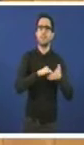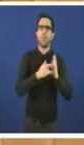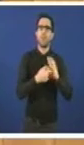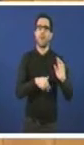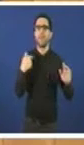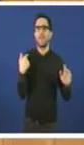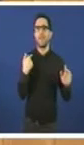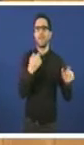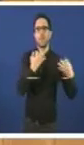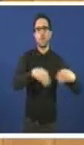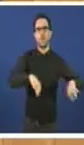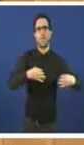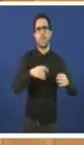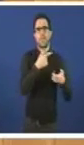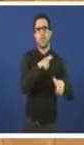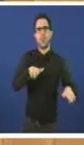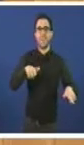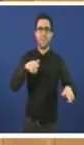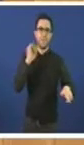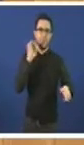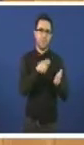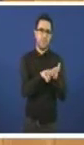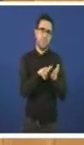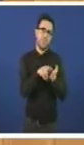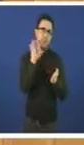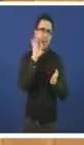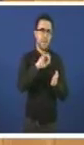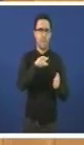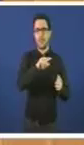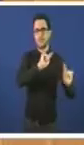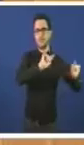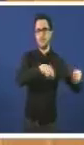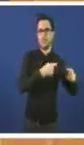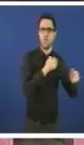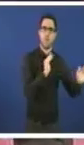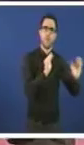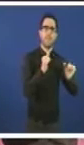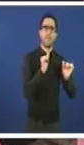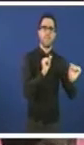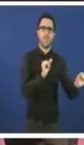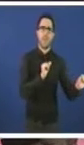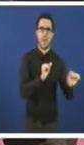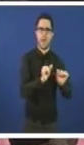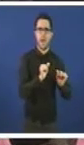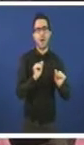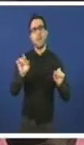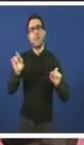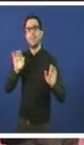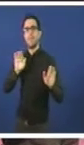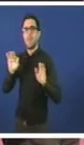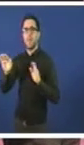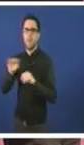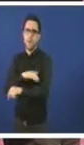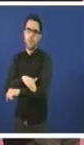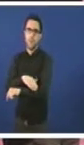la libertad porque con fraga sea sino un eco señor núñez feijóo se rompe porque da que la afa la base de